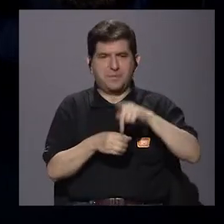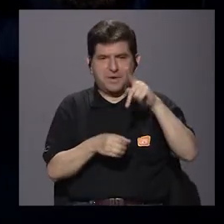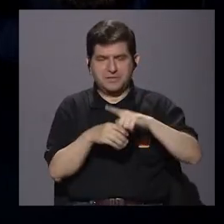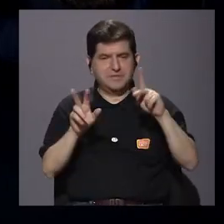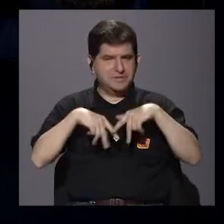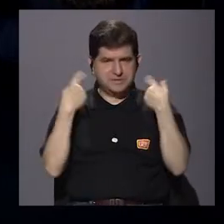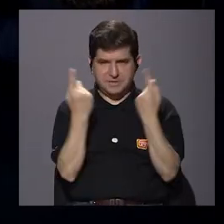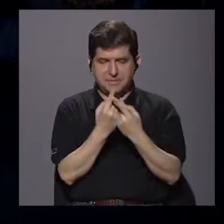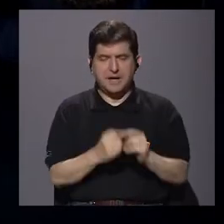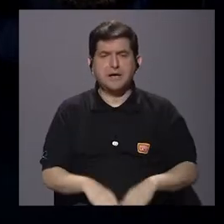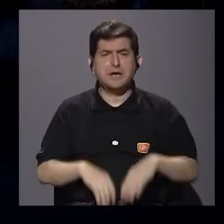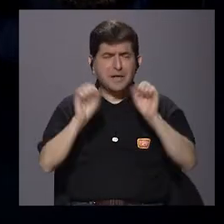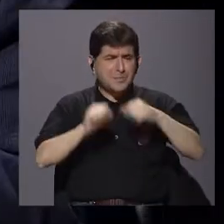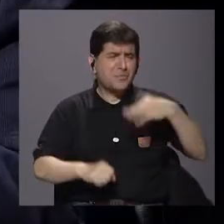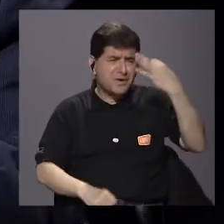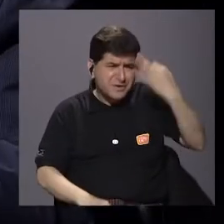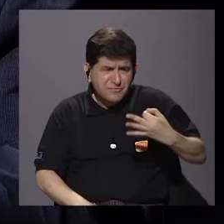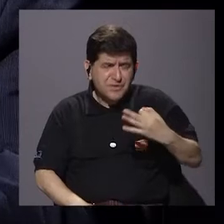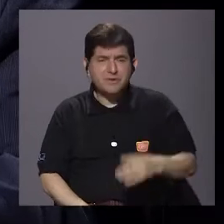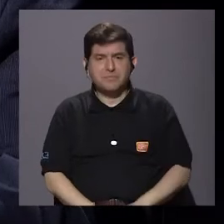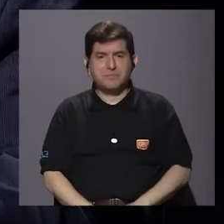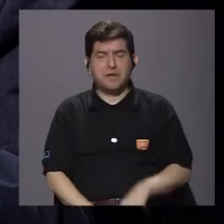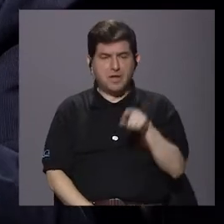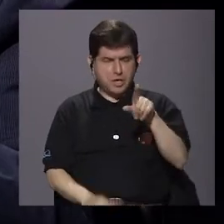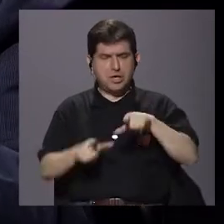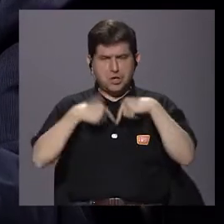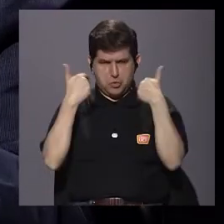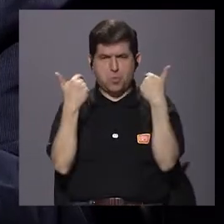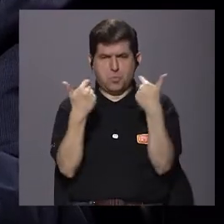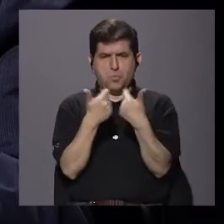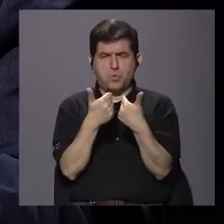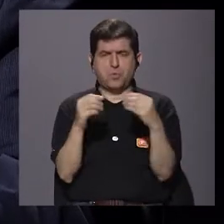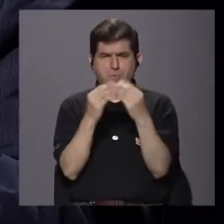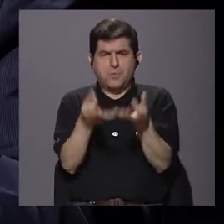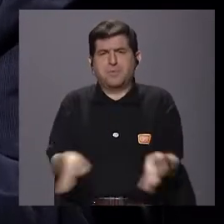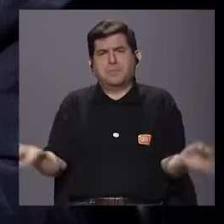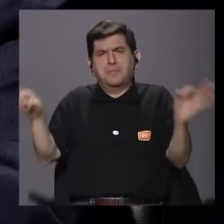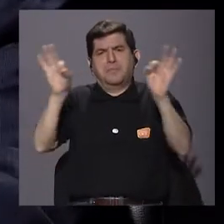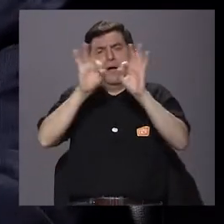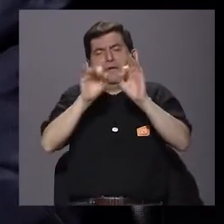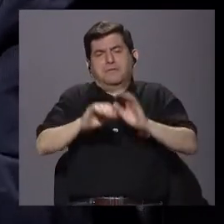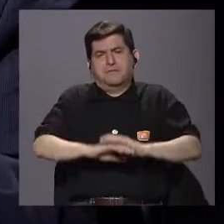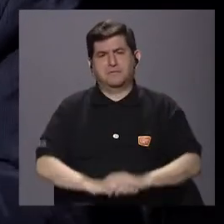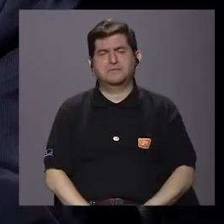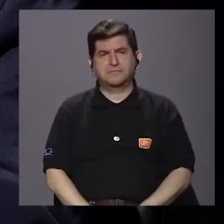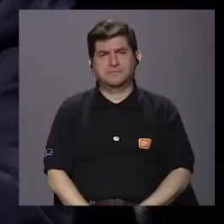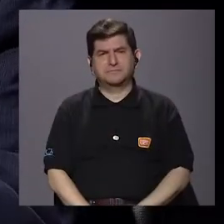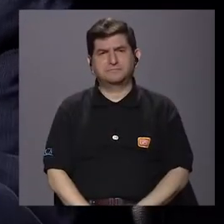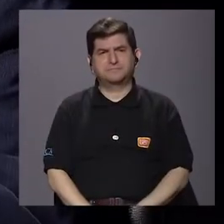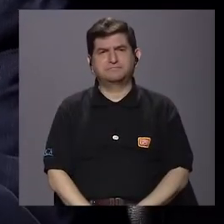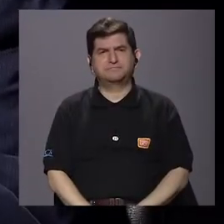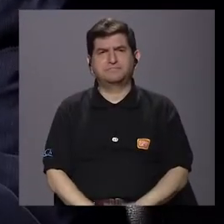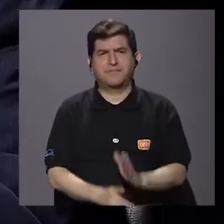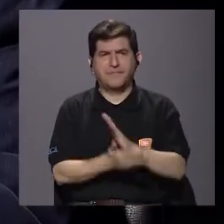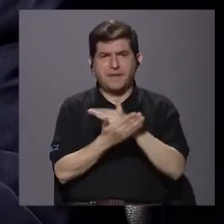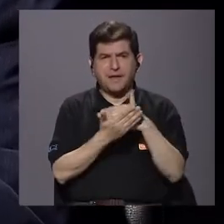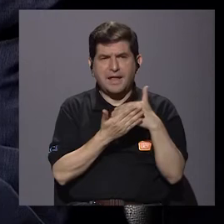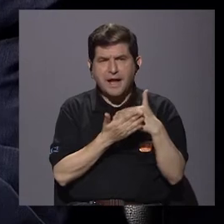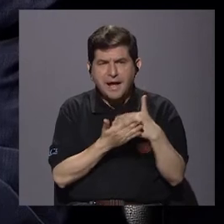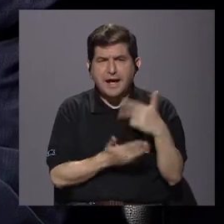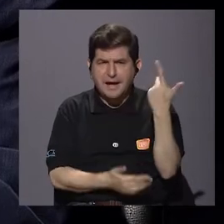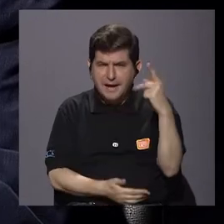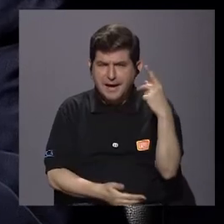que lograra consolidarse y convertirse en una fuerza más importante tiene algunos peligros